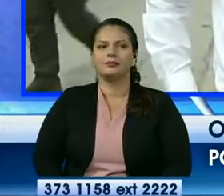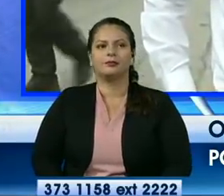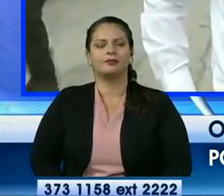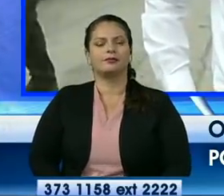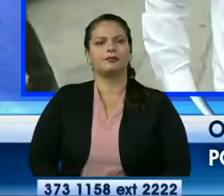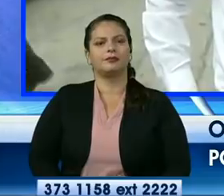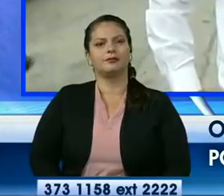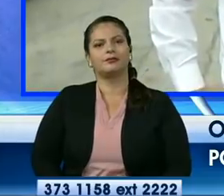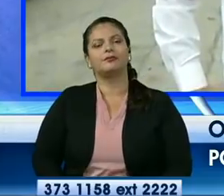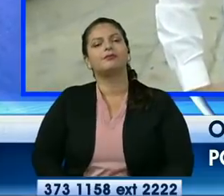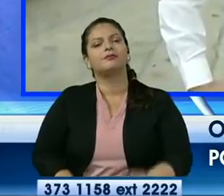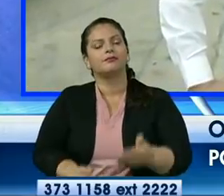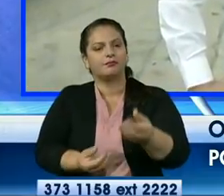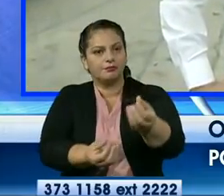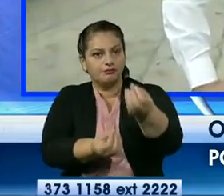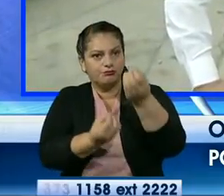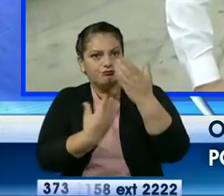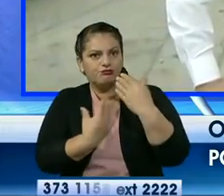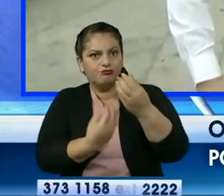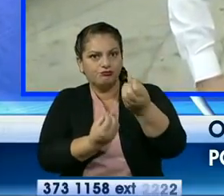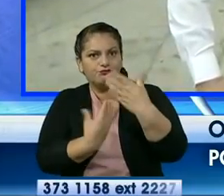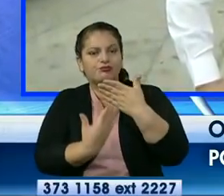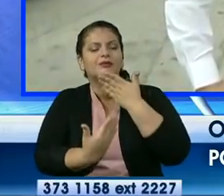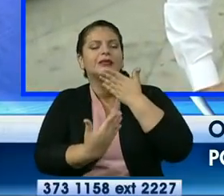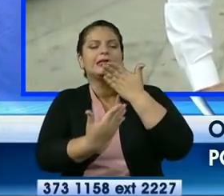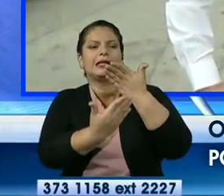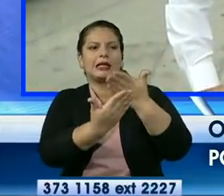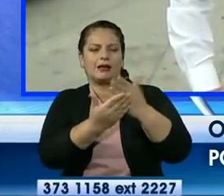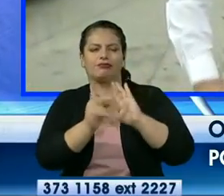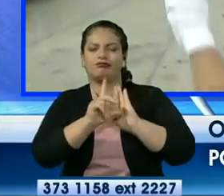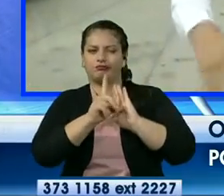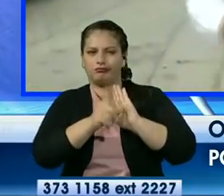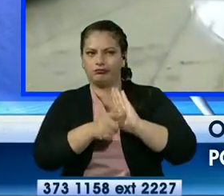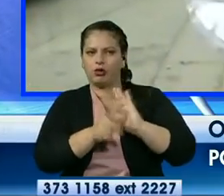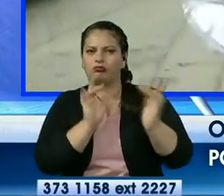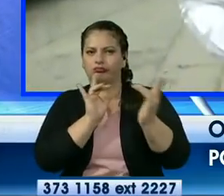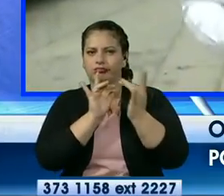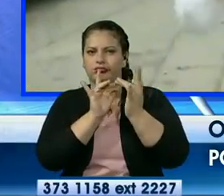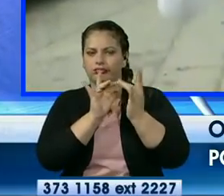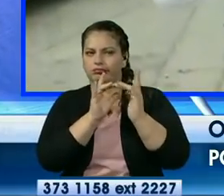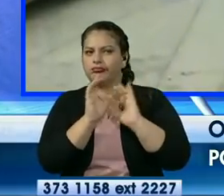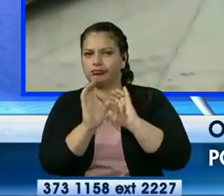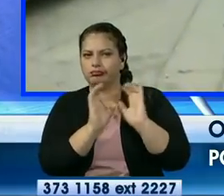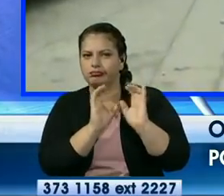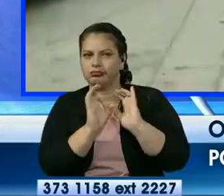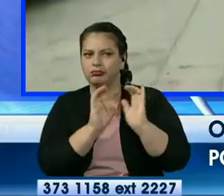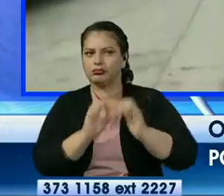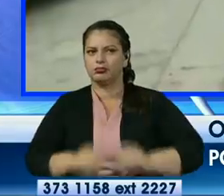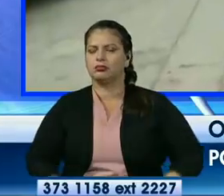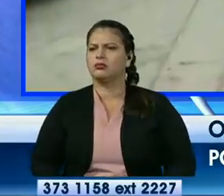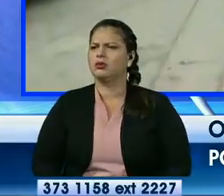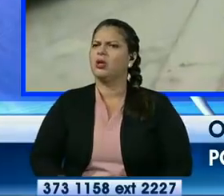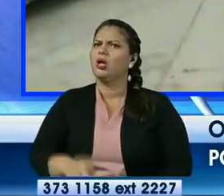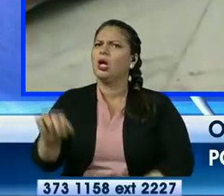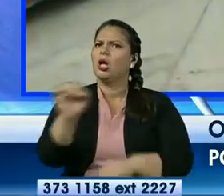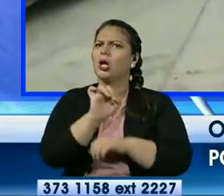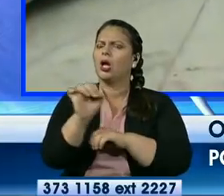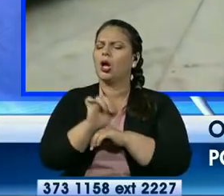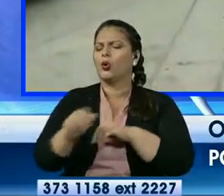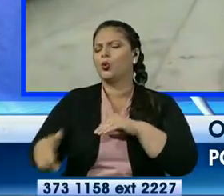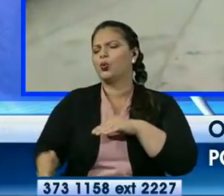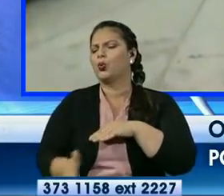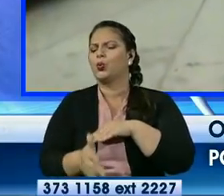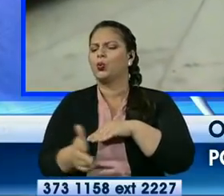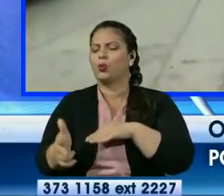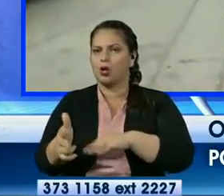Jorge, por ese reporte. Más adelante volveremos a enlazarnos contigo. ¿Y qué será pues lo que hizo que ese conductor diera el